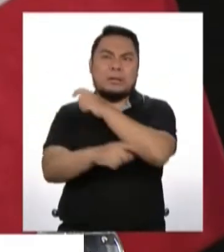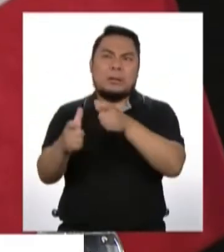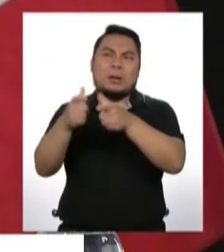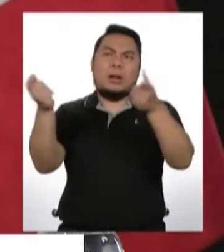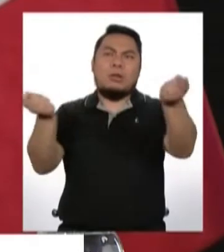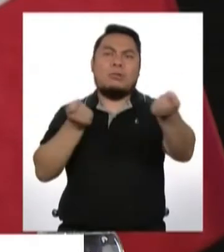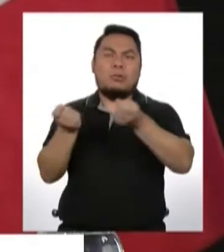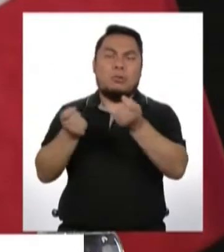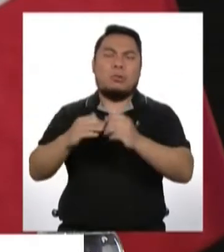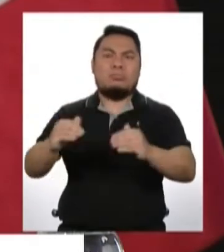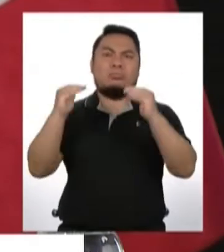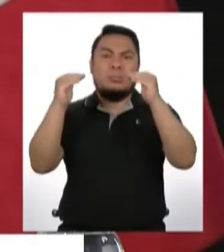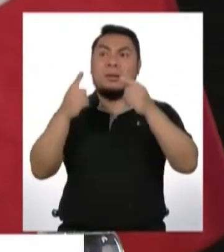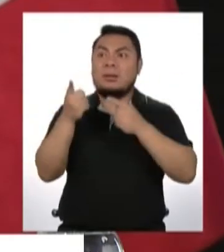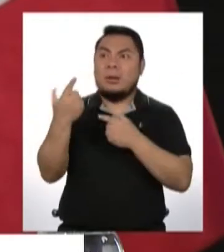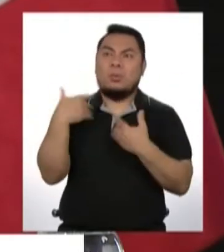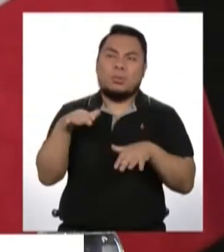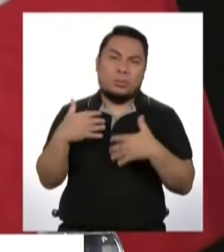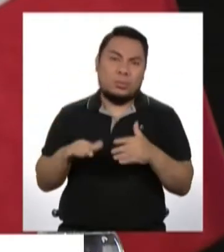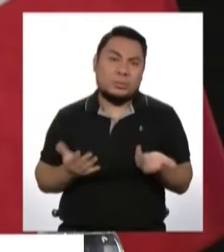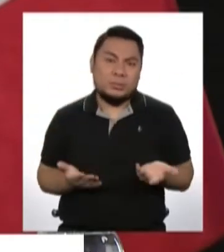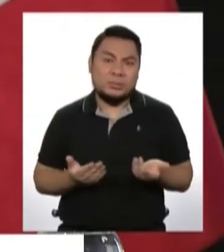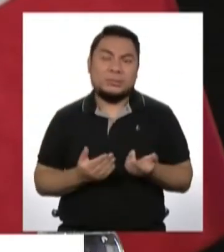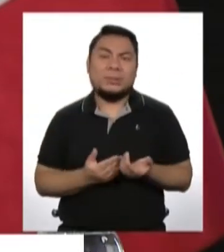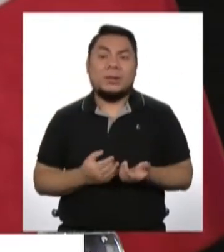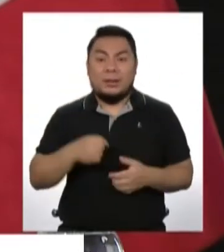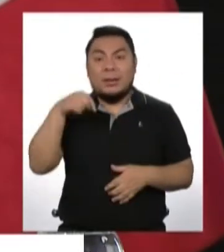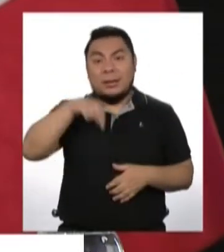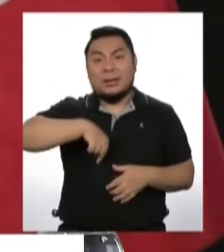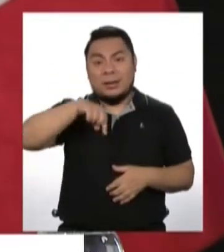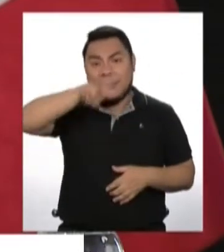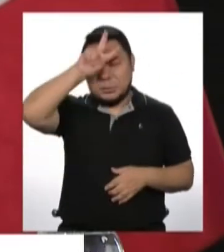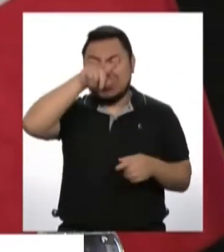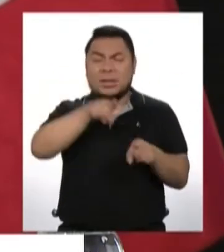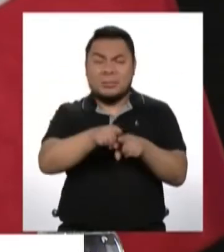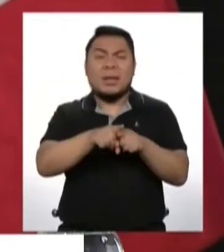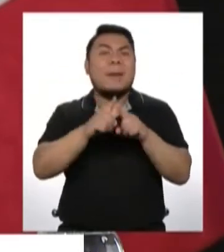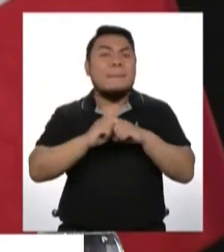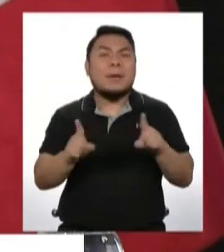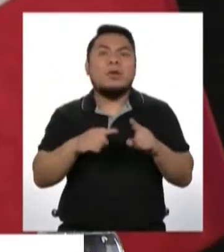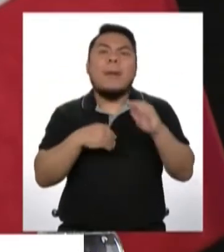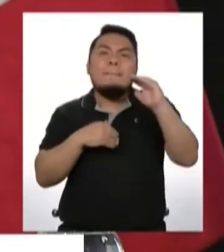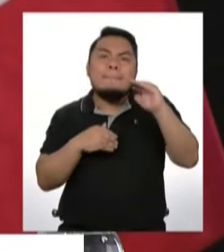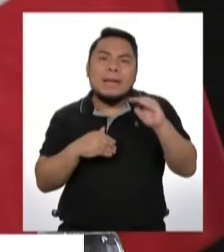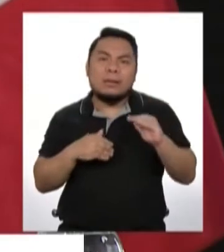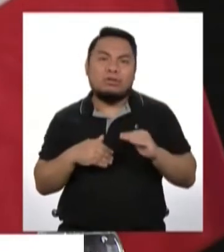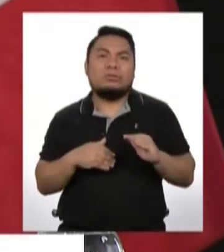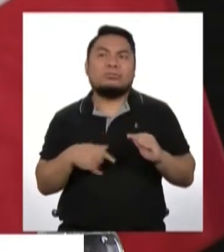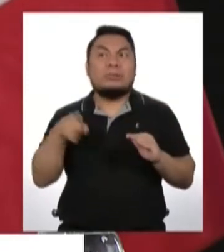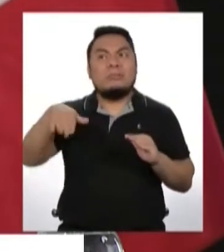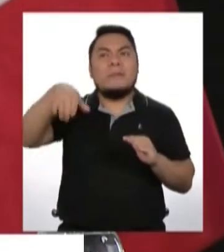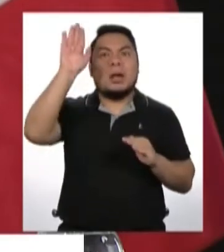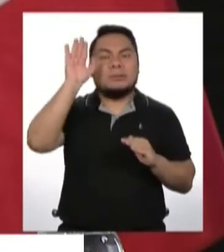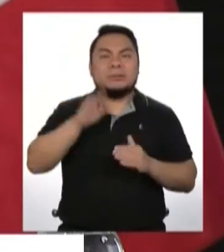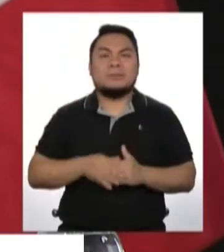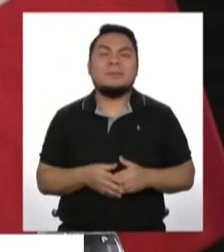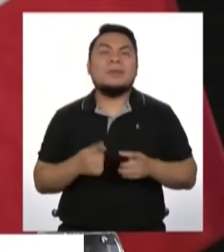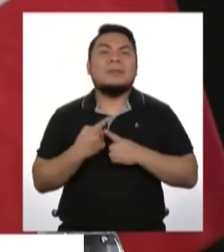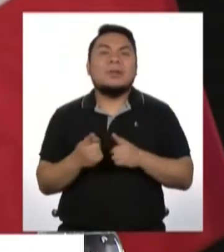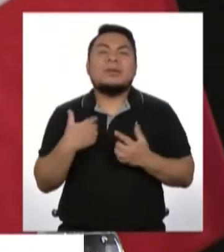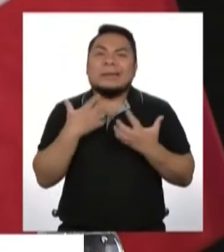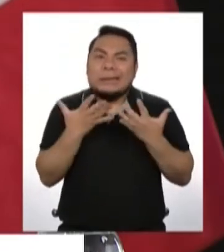que también lo venimos sufriendo nosotros, pero en mucho menor magnitud, y queremos